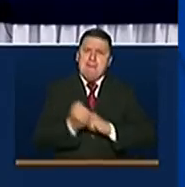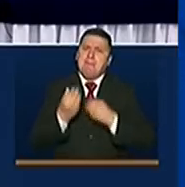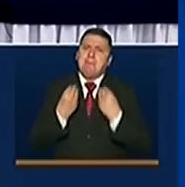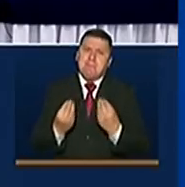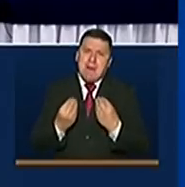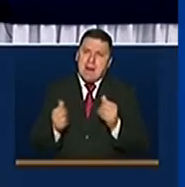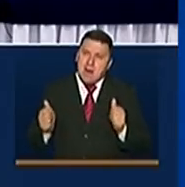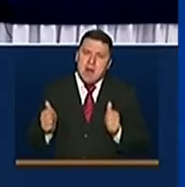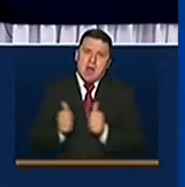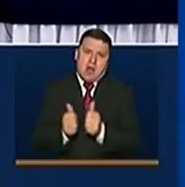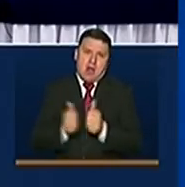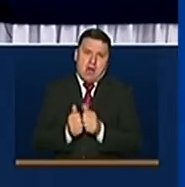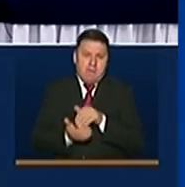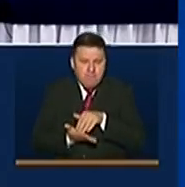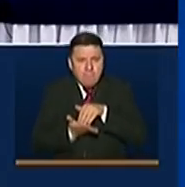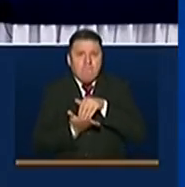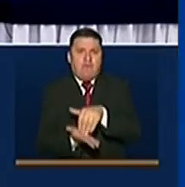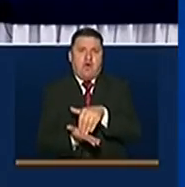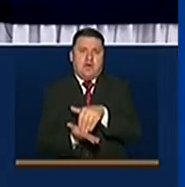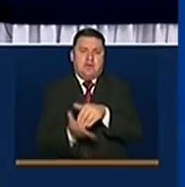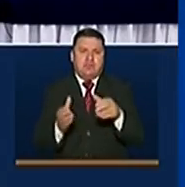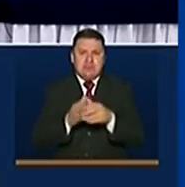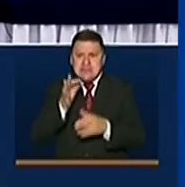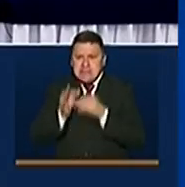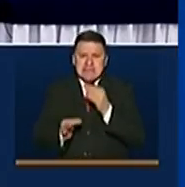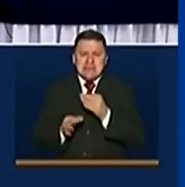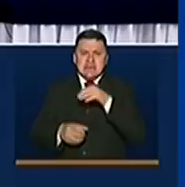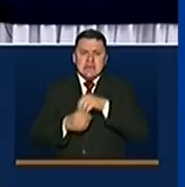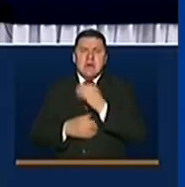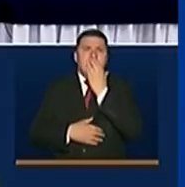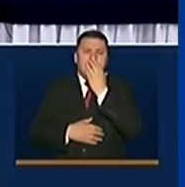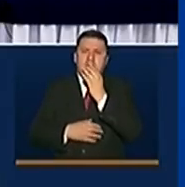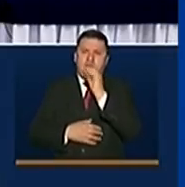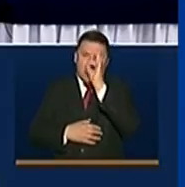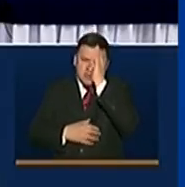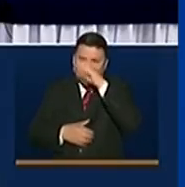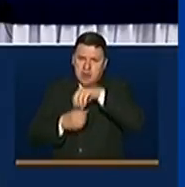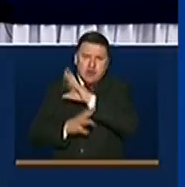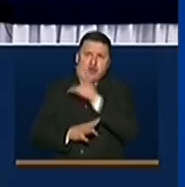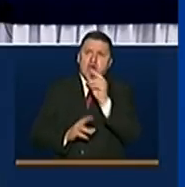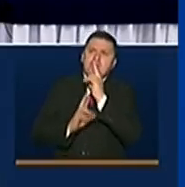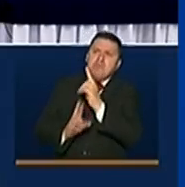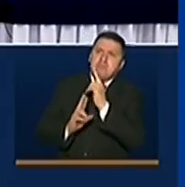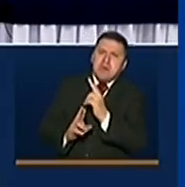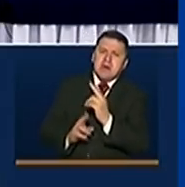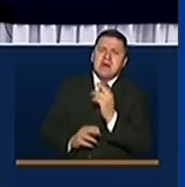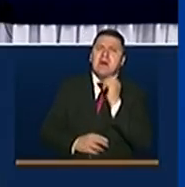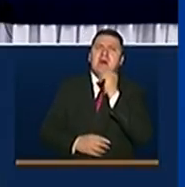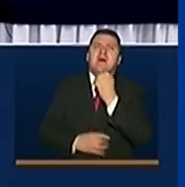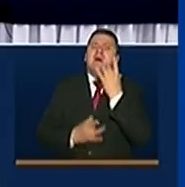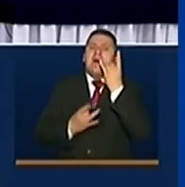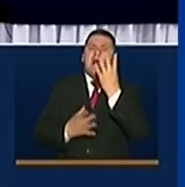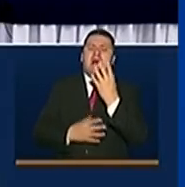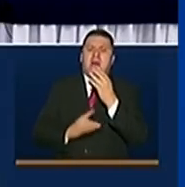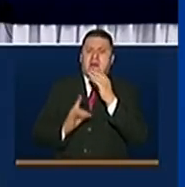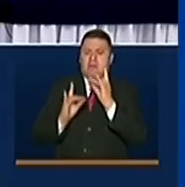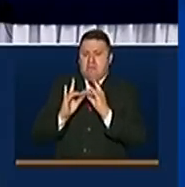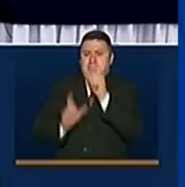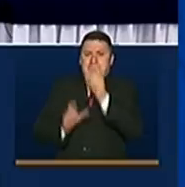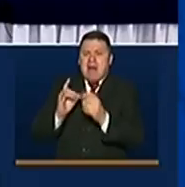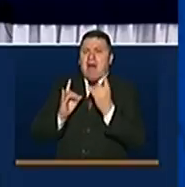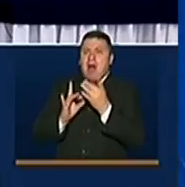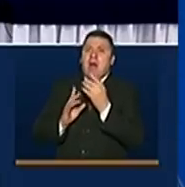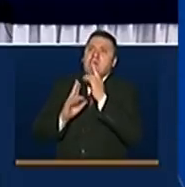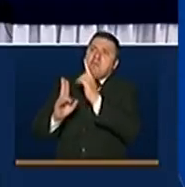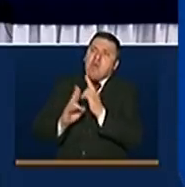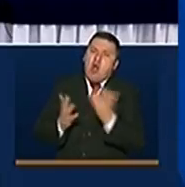940 mil millones de pesos. Entonces, en uno de los rubros, hemos dicho, en lo más importante en una crisis de salud, que es el gasto de salud, ellos están diciendo, se están hablando de